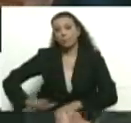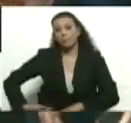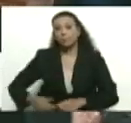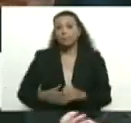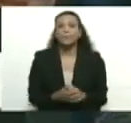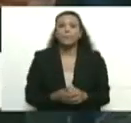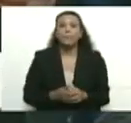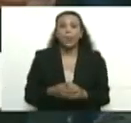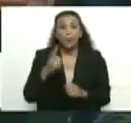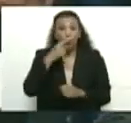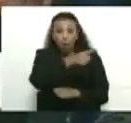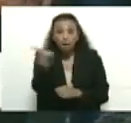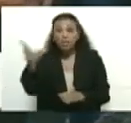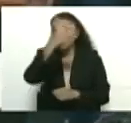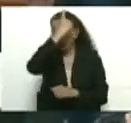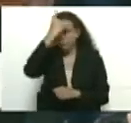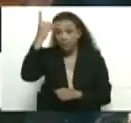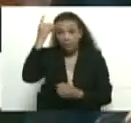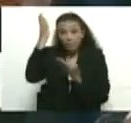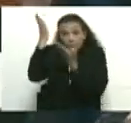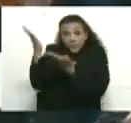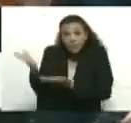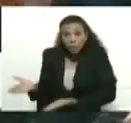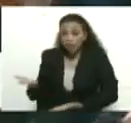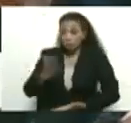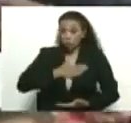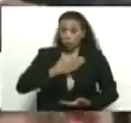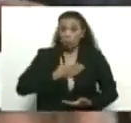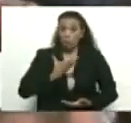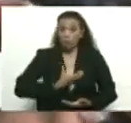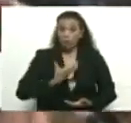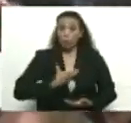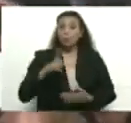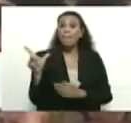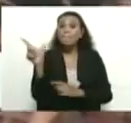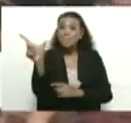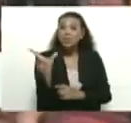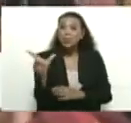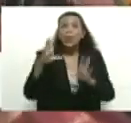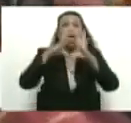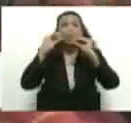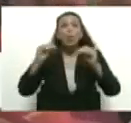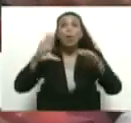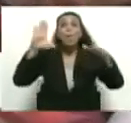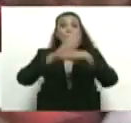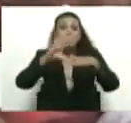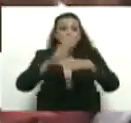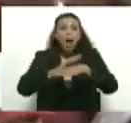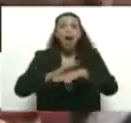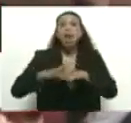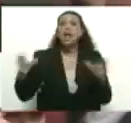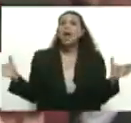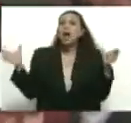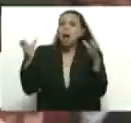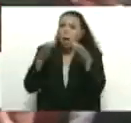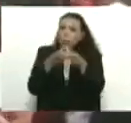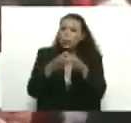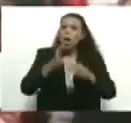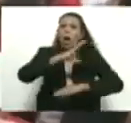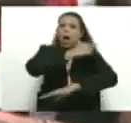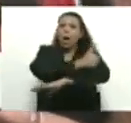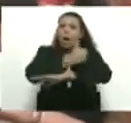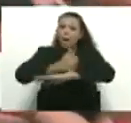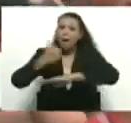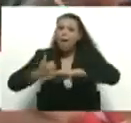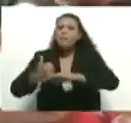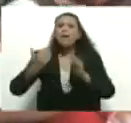Por eso, compañero Diosdado Cabello, nosotros como partido, todos los martes tenemos nuestra reunión con los jefes de todas